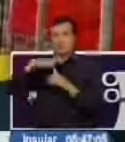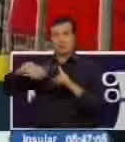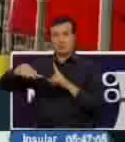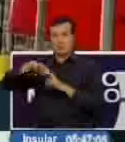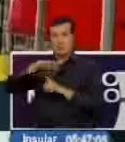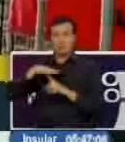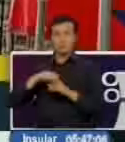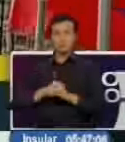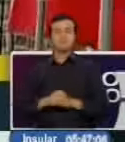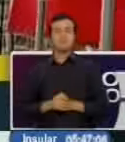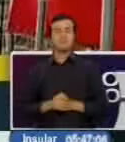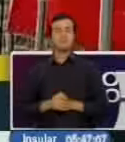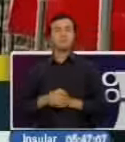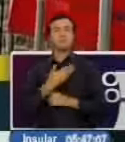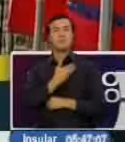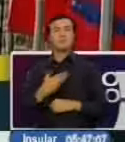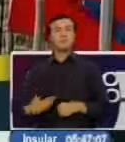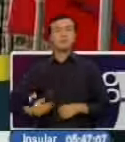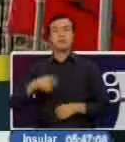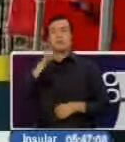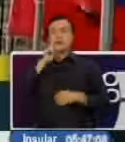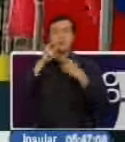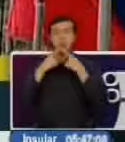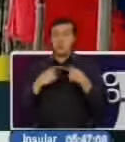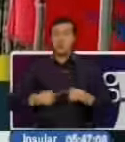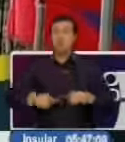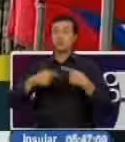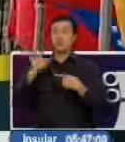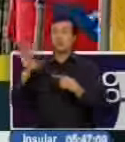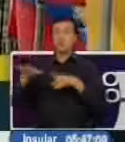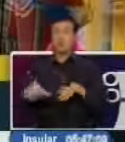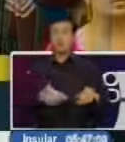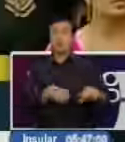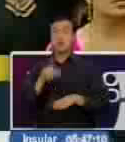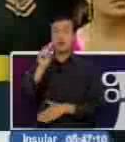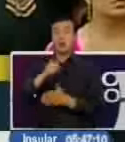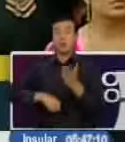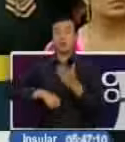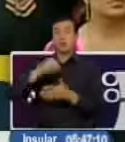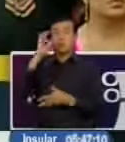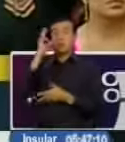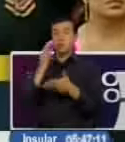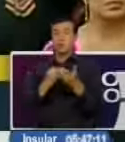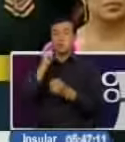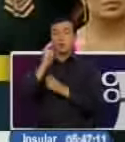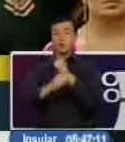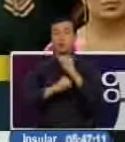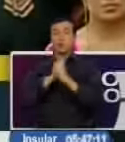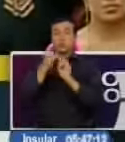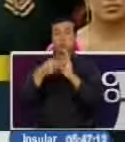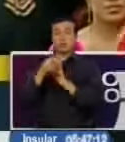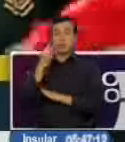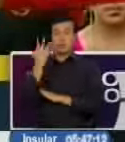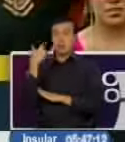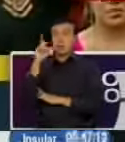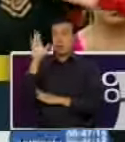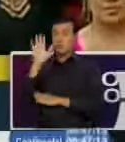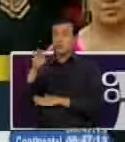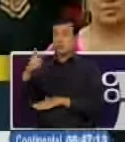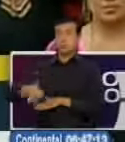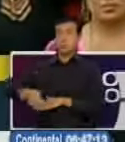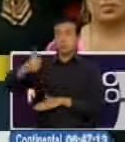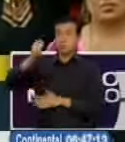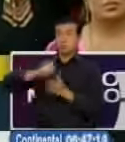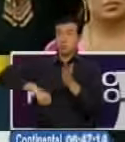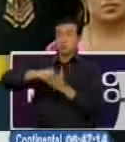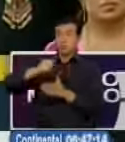Plaza Venezuela, en donde el presidente Maduro anunció las acciones que tomará para lograr la aprobación del presupuesto de 2017, una vez que el Tribunal Supremo de Justicia